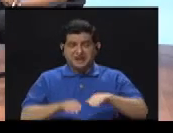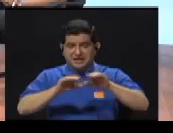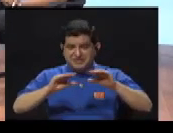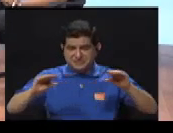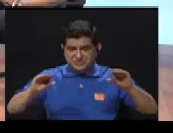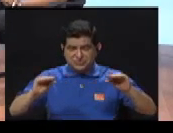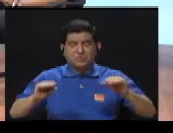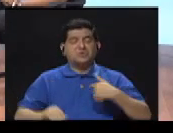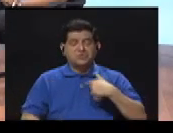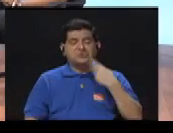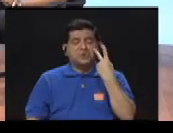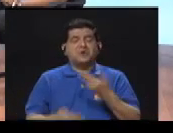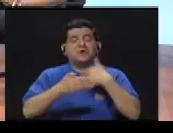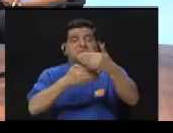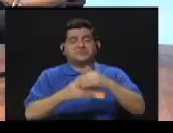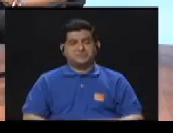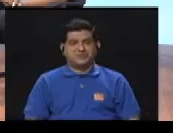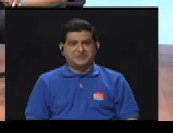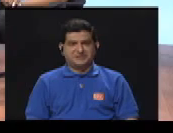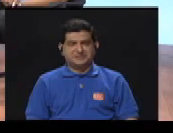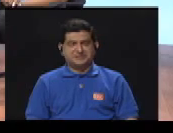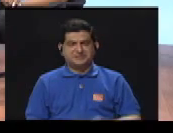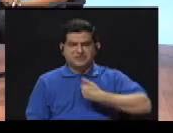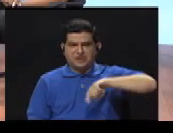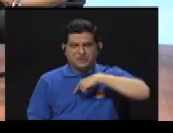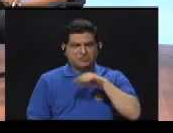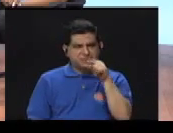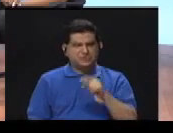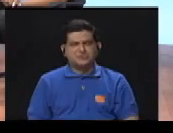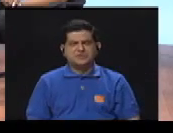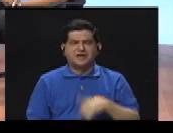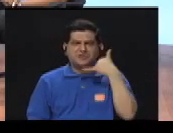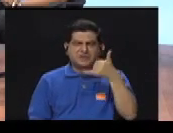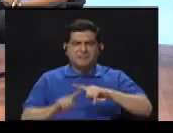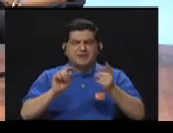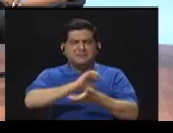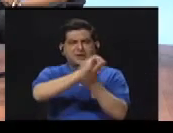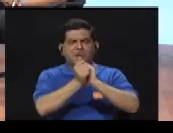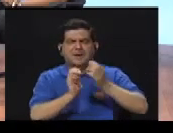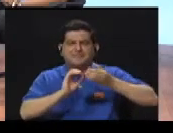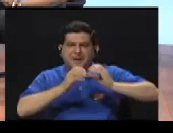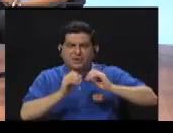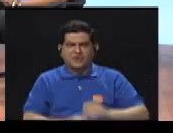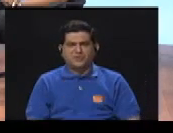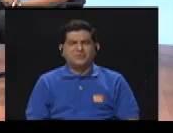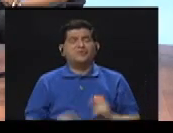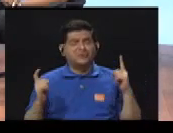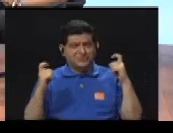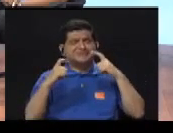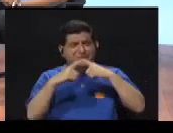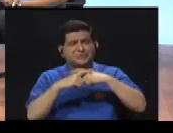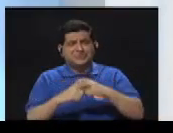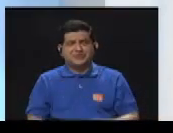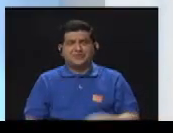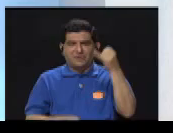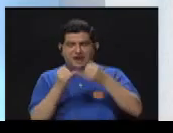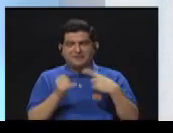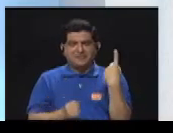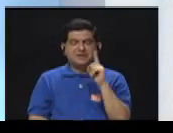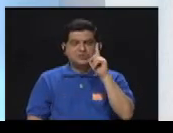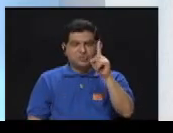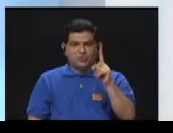consiga uno, lo voy a ver. Y después, bueno, ya los llamamos y habían cambiado el número, no sé por qué. Fue bastante complicado ver, al